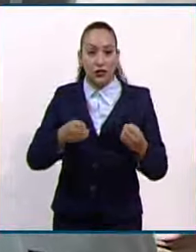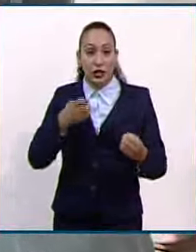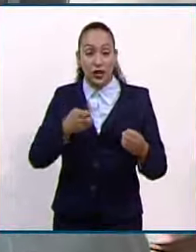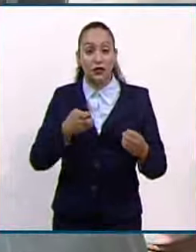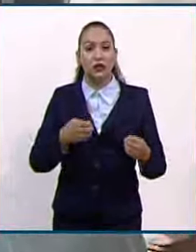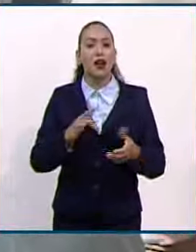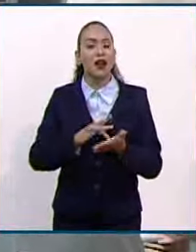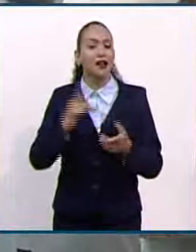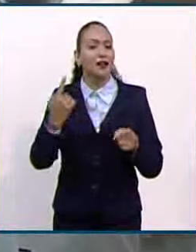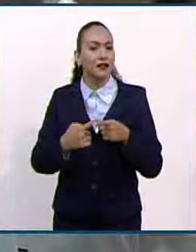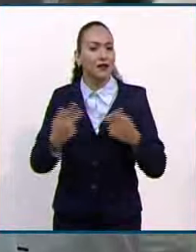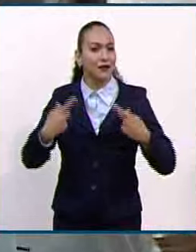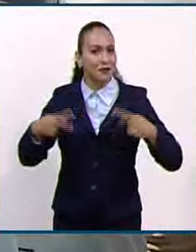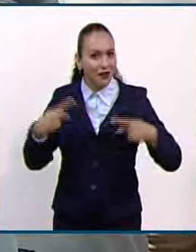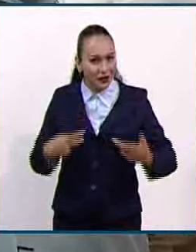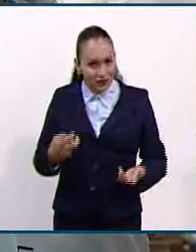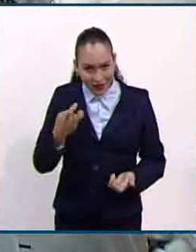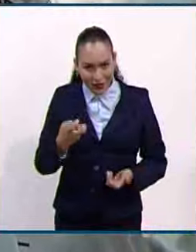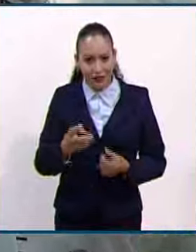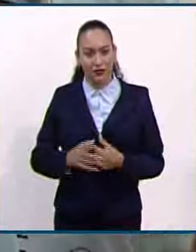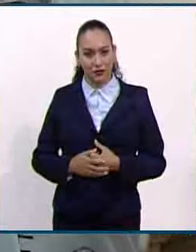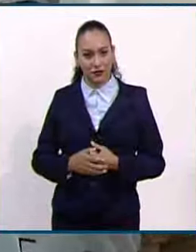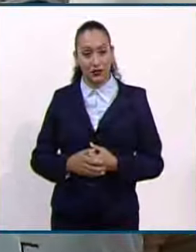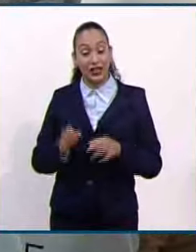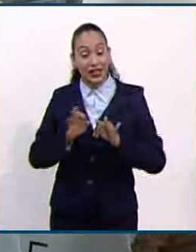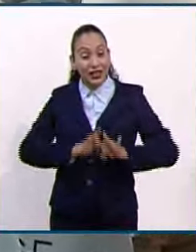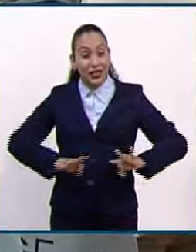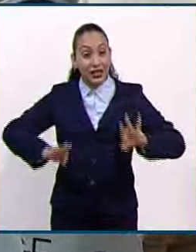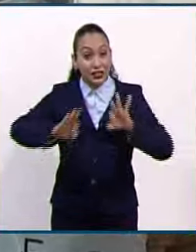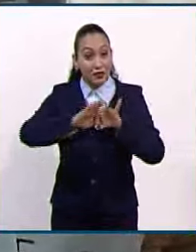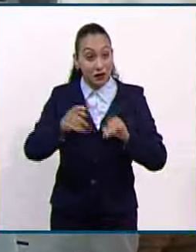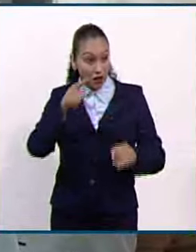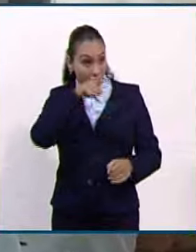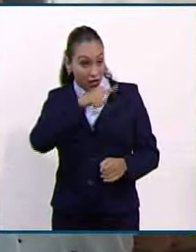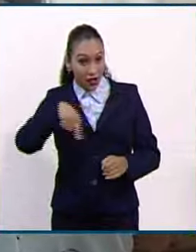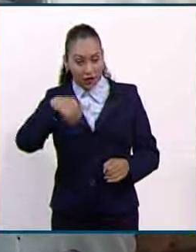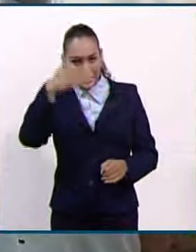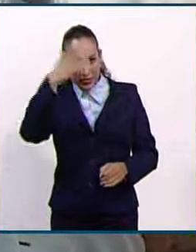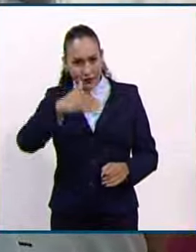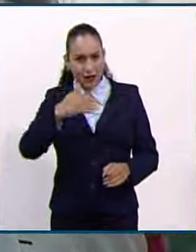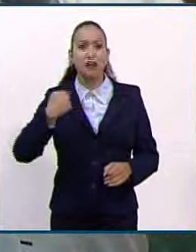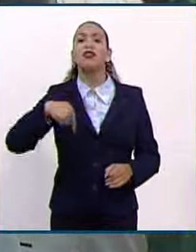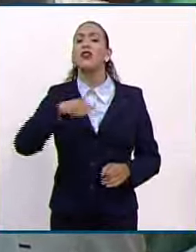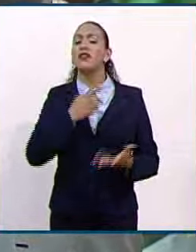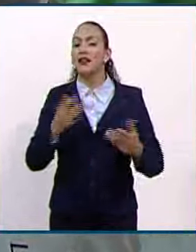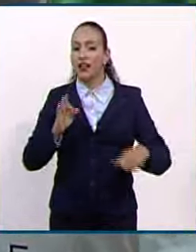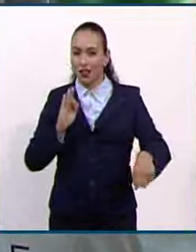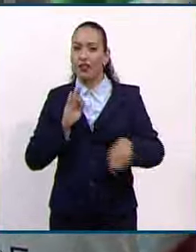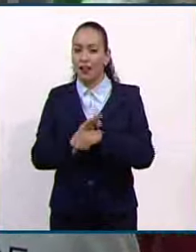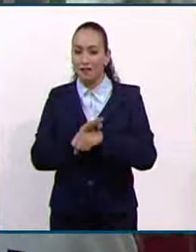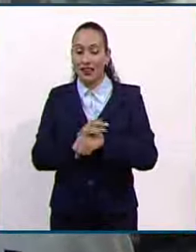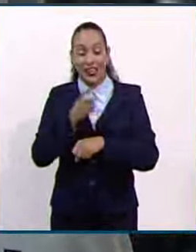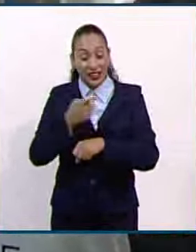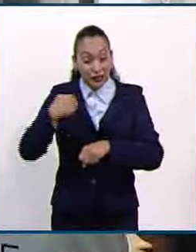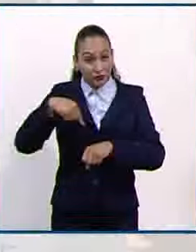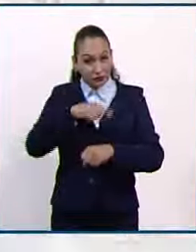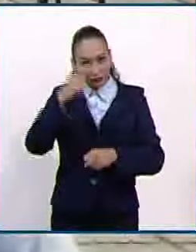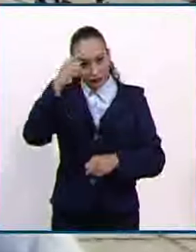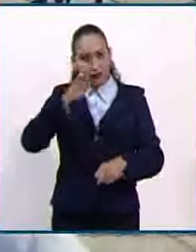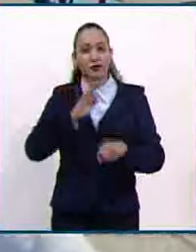las personas y que sepan ellos que finalmente estamos ahí para defender y proteger sus derechos